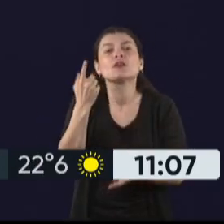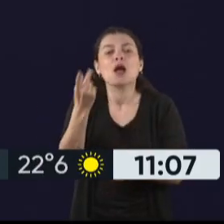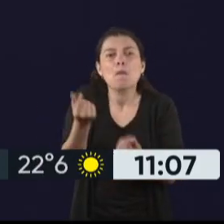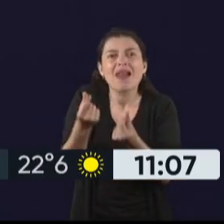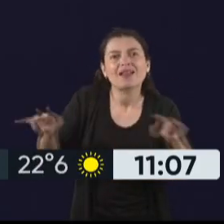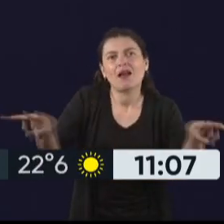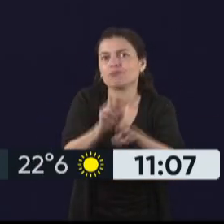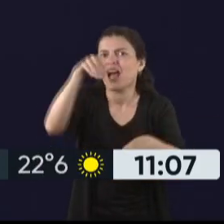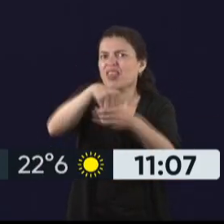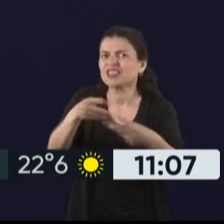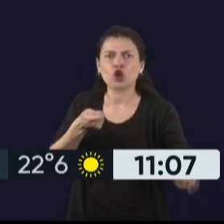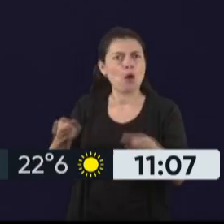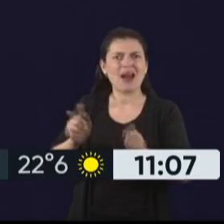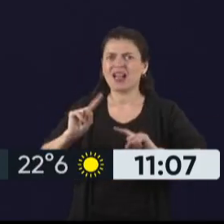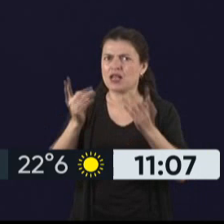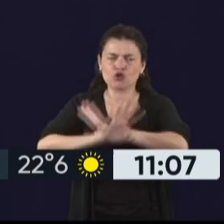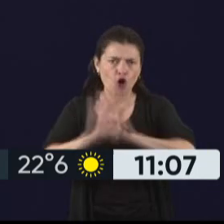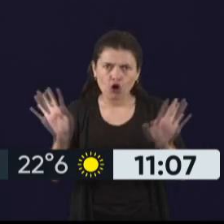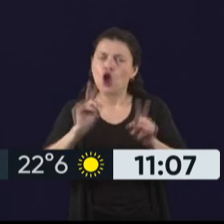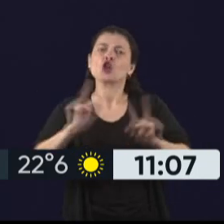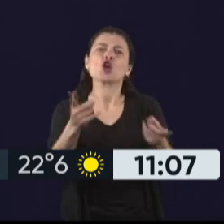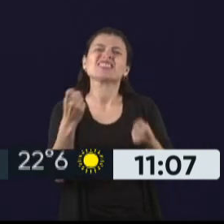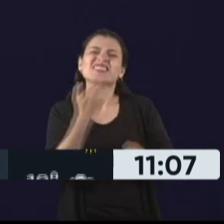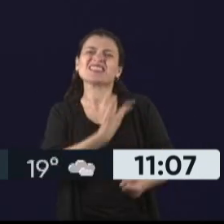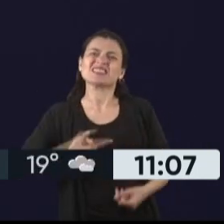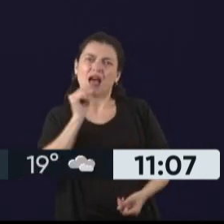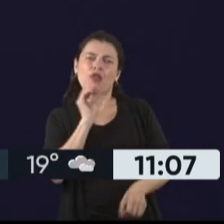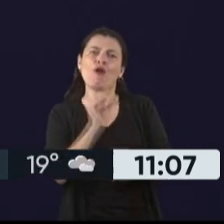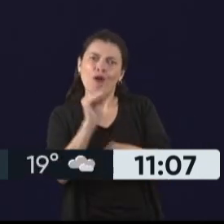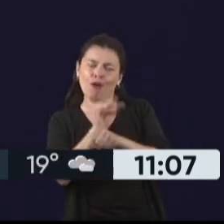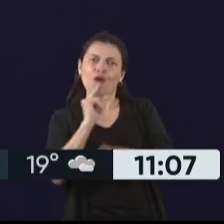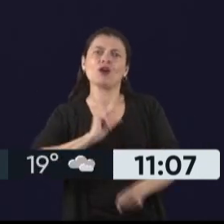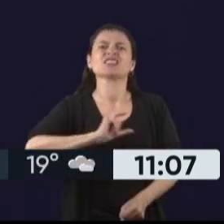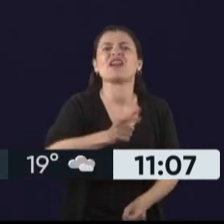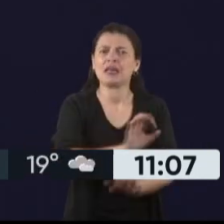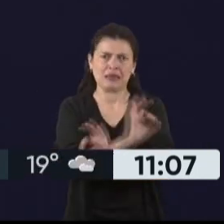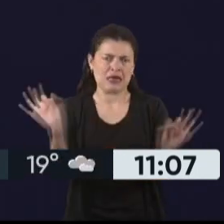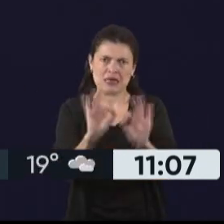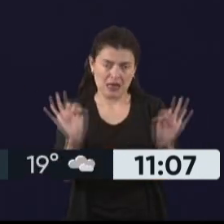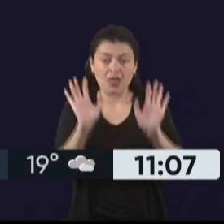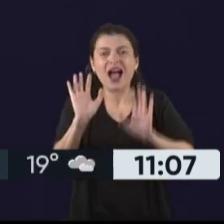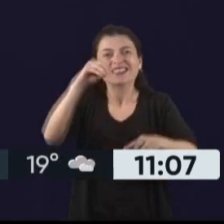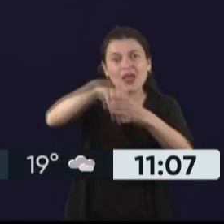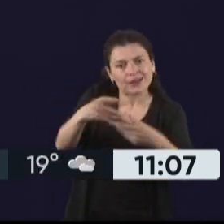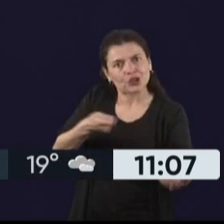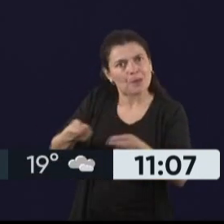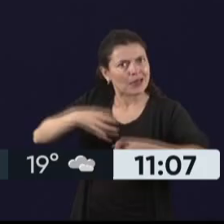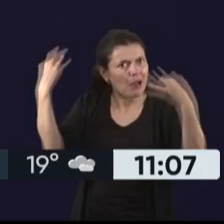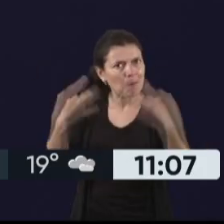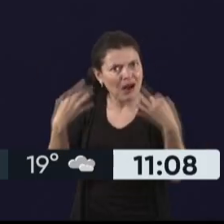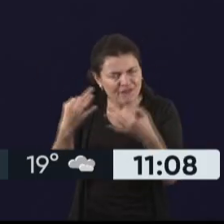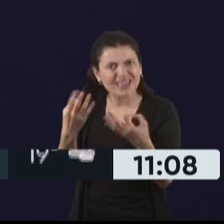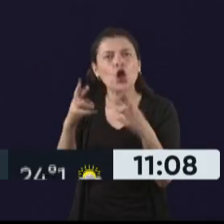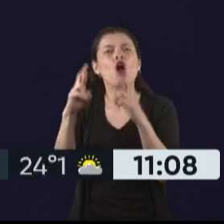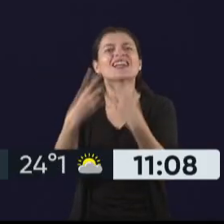propios, sin transferencias adicionales, y es gracias a una gestión eficiente de los recursos. El dinero, como dijimos